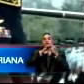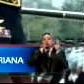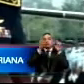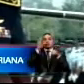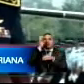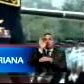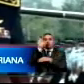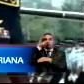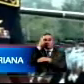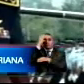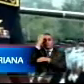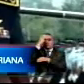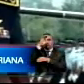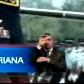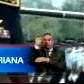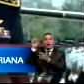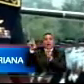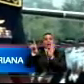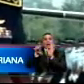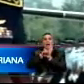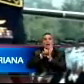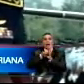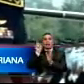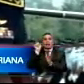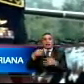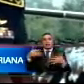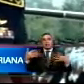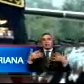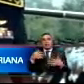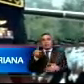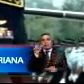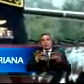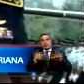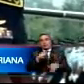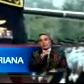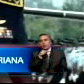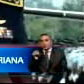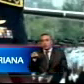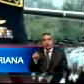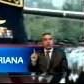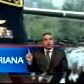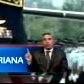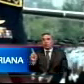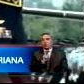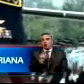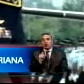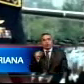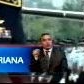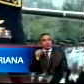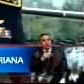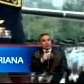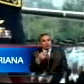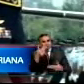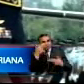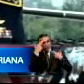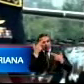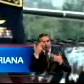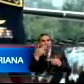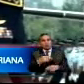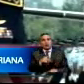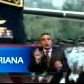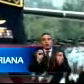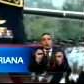La ley debe intimidar al delincuente, no a militares